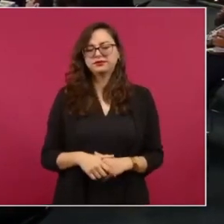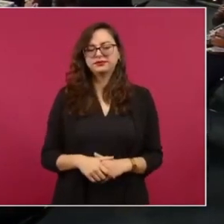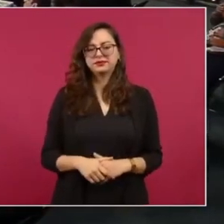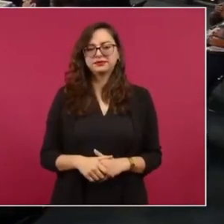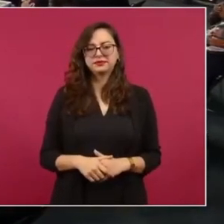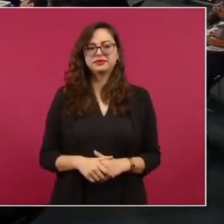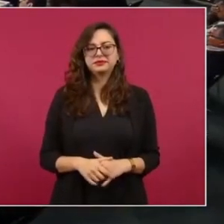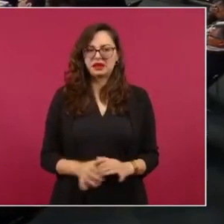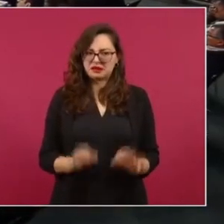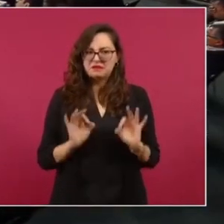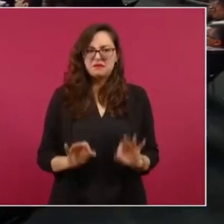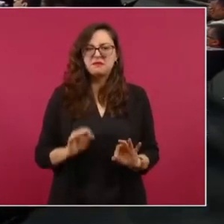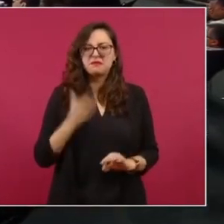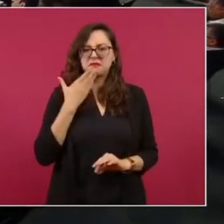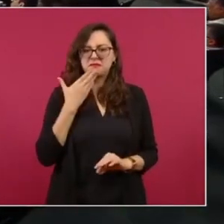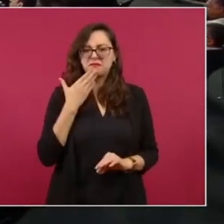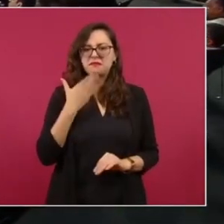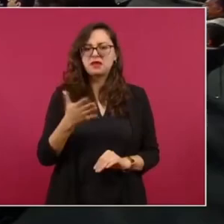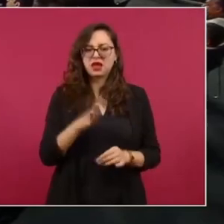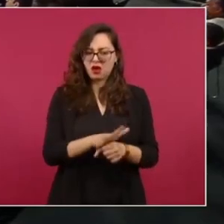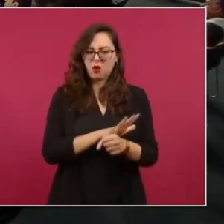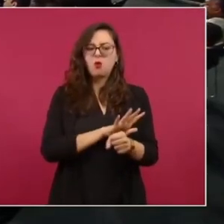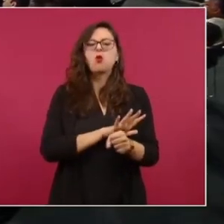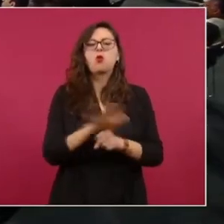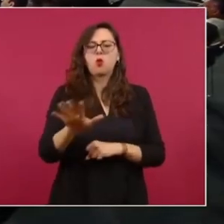no meter a